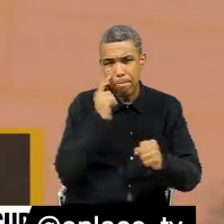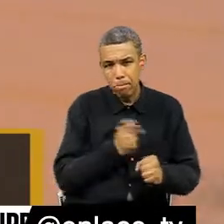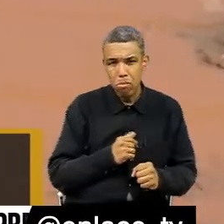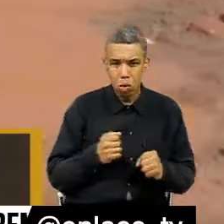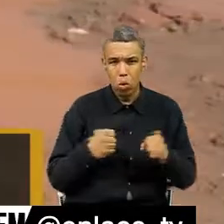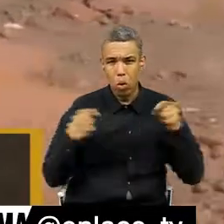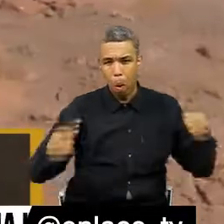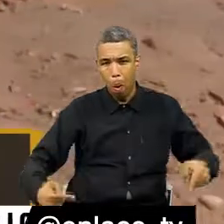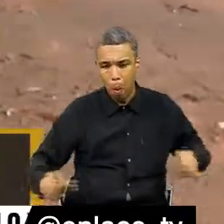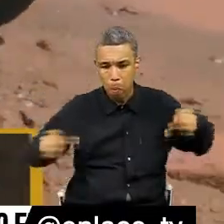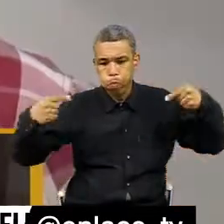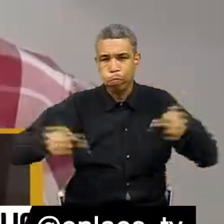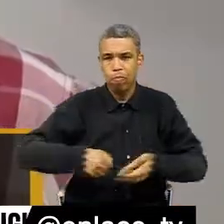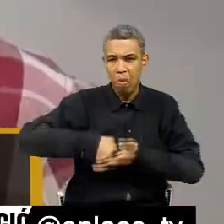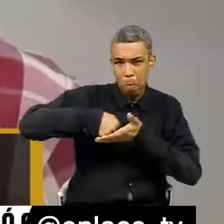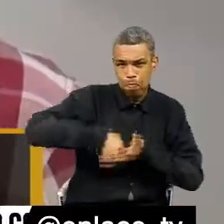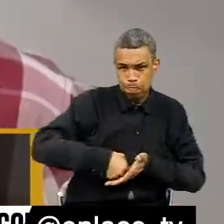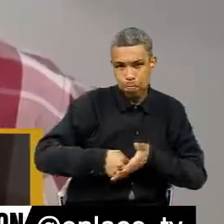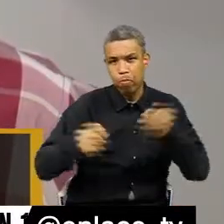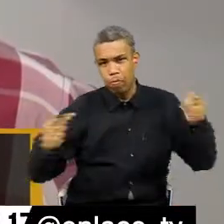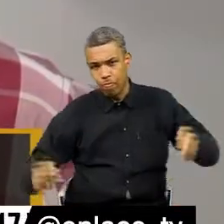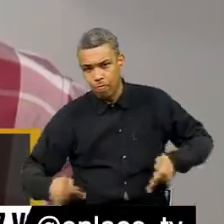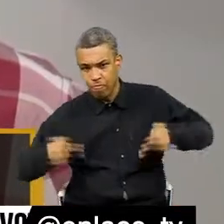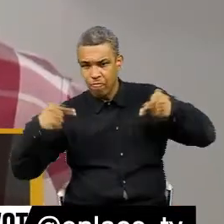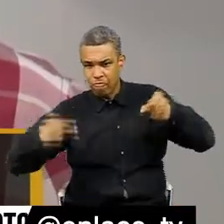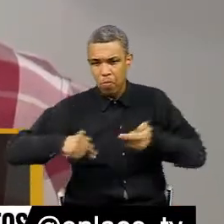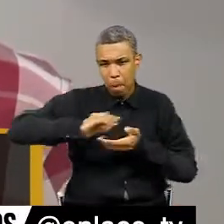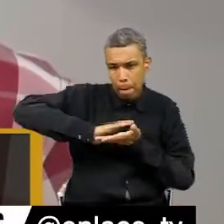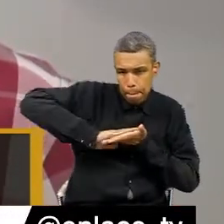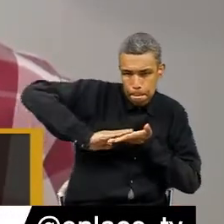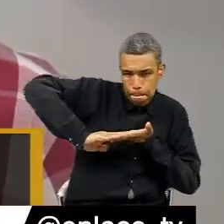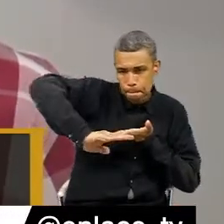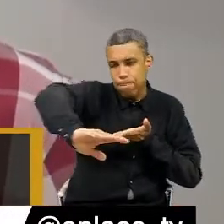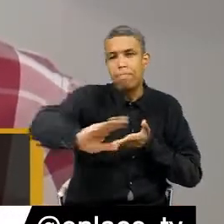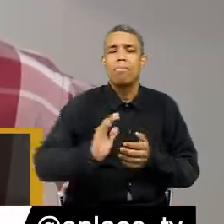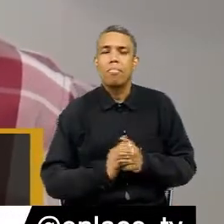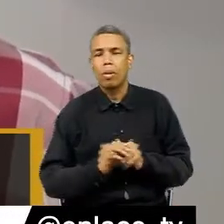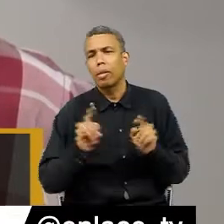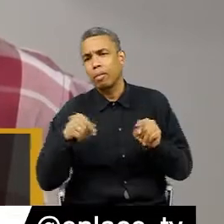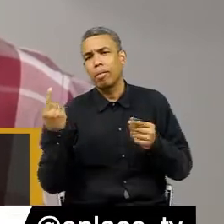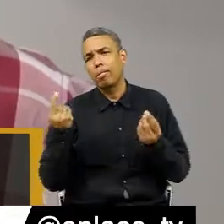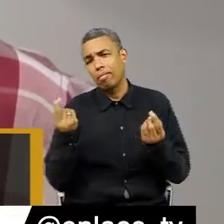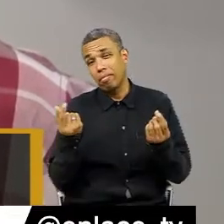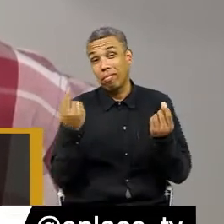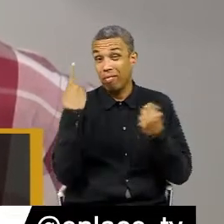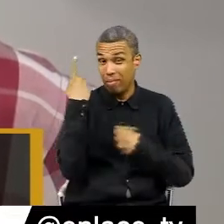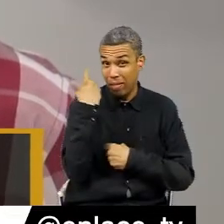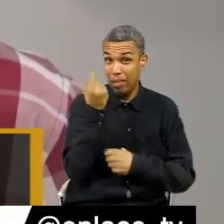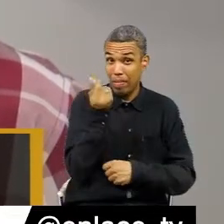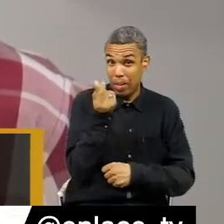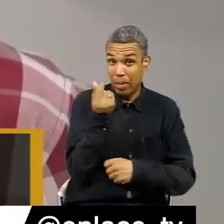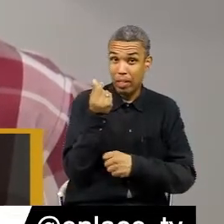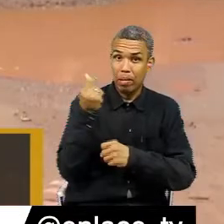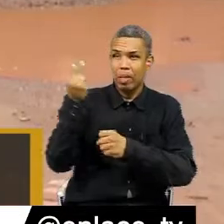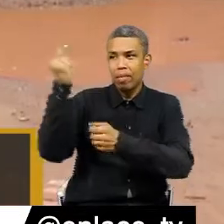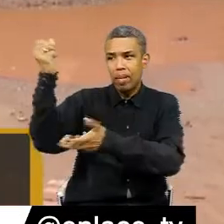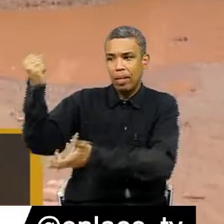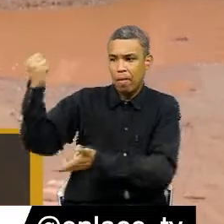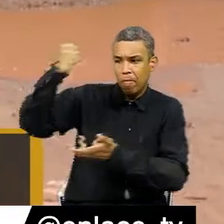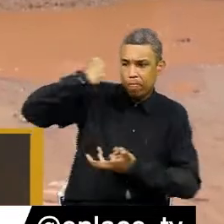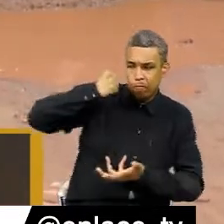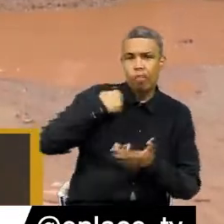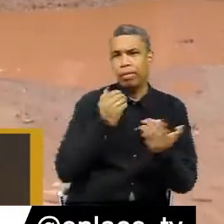empezar el 22 de marzo. Estamos también esperando unos recursos que nos van a llegar para poder terminar todo el tramo.